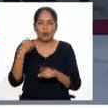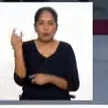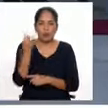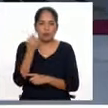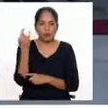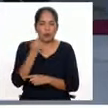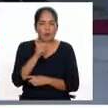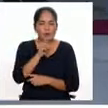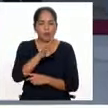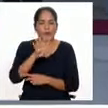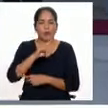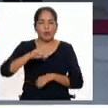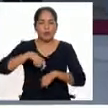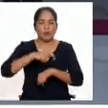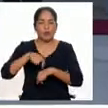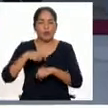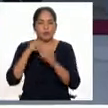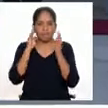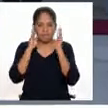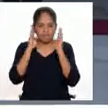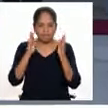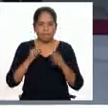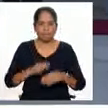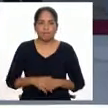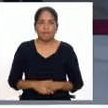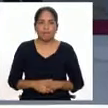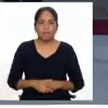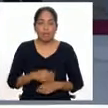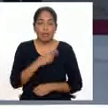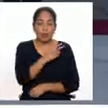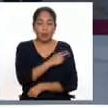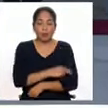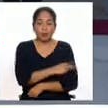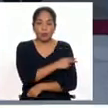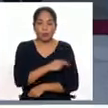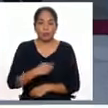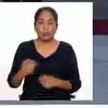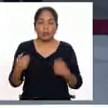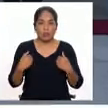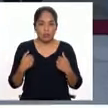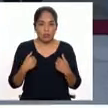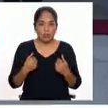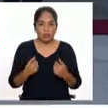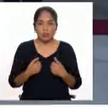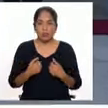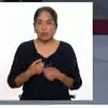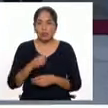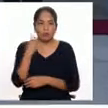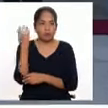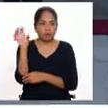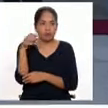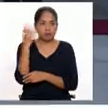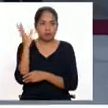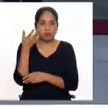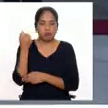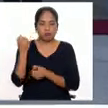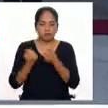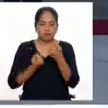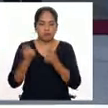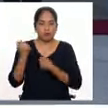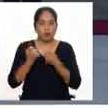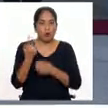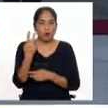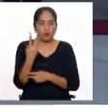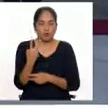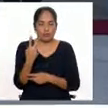las 24 horas del día. El hospital también cuenta con ambulancias terrestres, dos